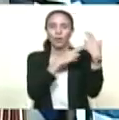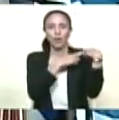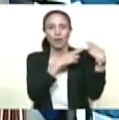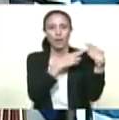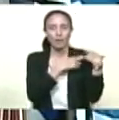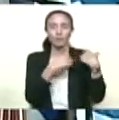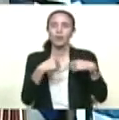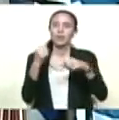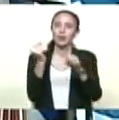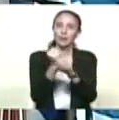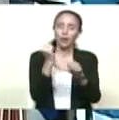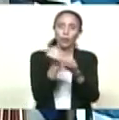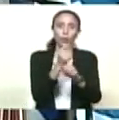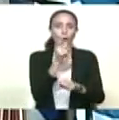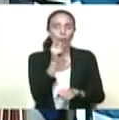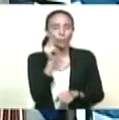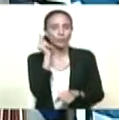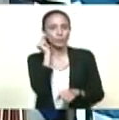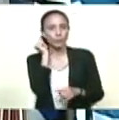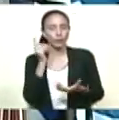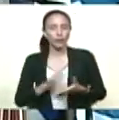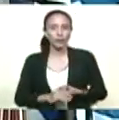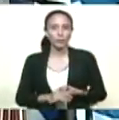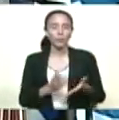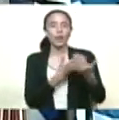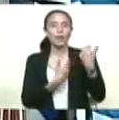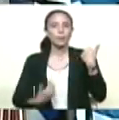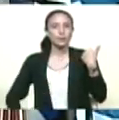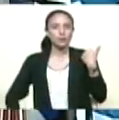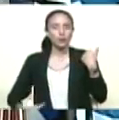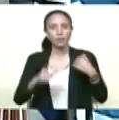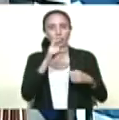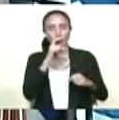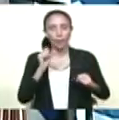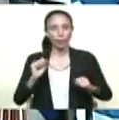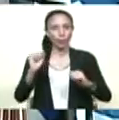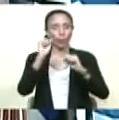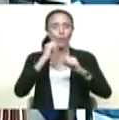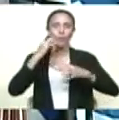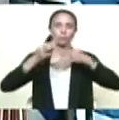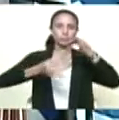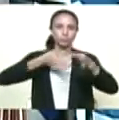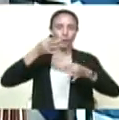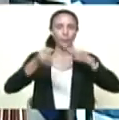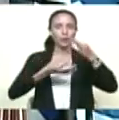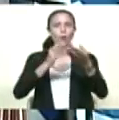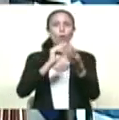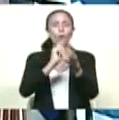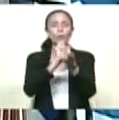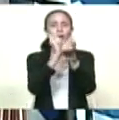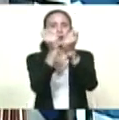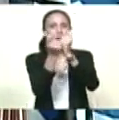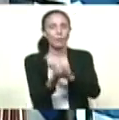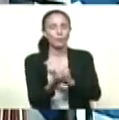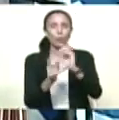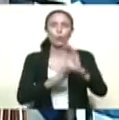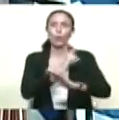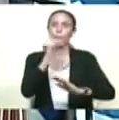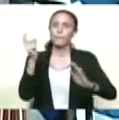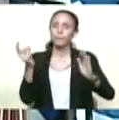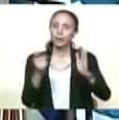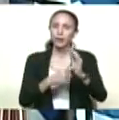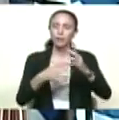trabajadores honestos ayuda no presidente de la república jefe de estado ni con la madura ordenada una reestructuración en pereza